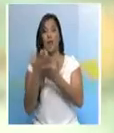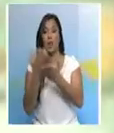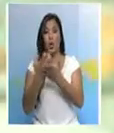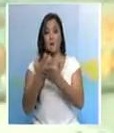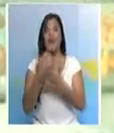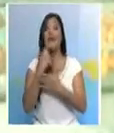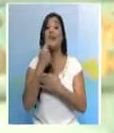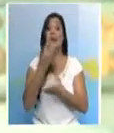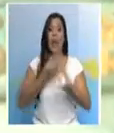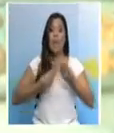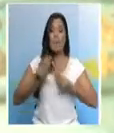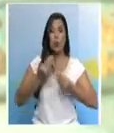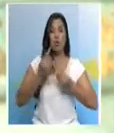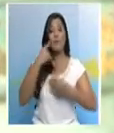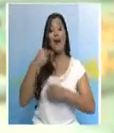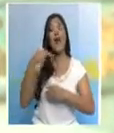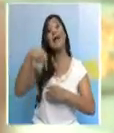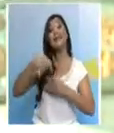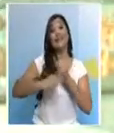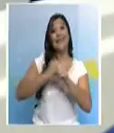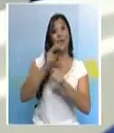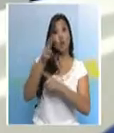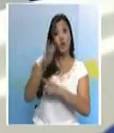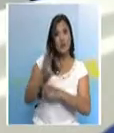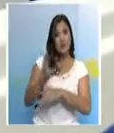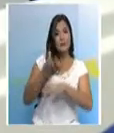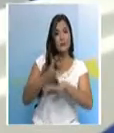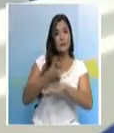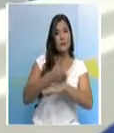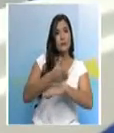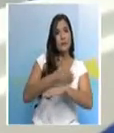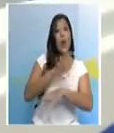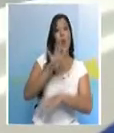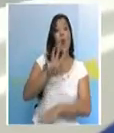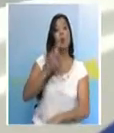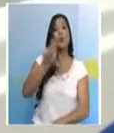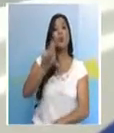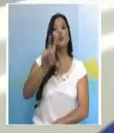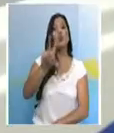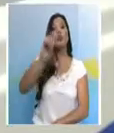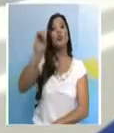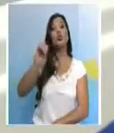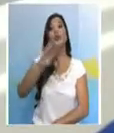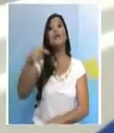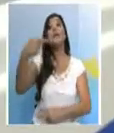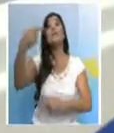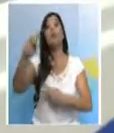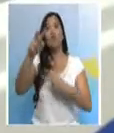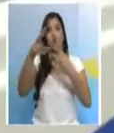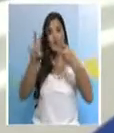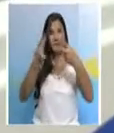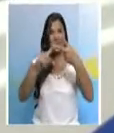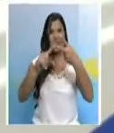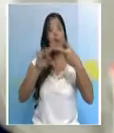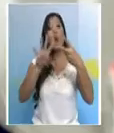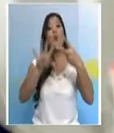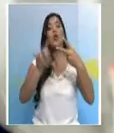la producción en el 2016 crecerá a un ritmo del 4.2% y en el 2017 esta cifra llegaría